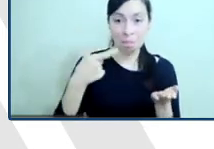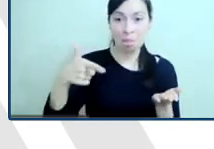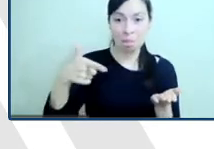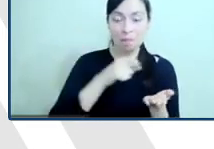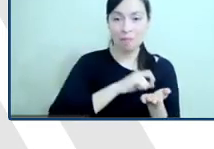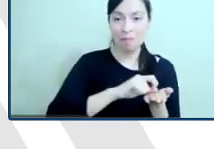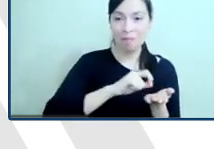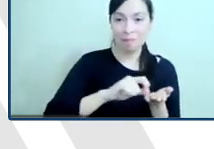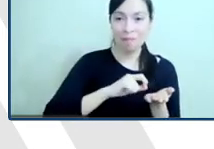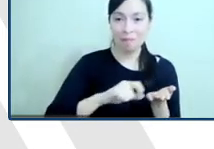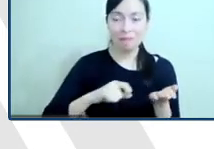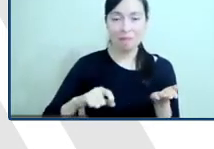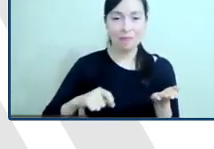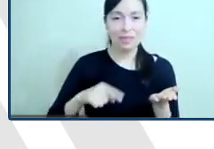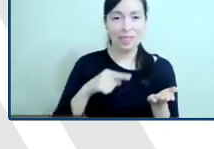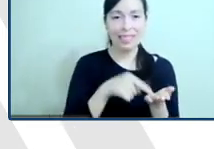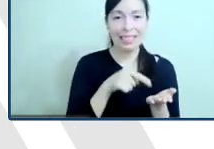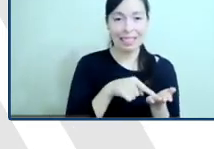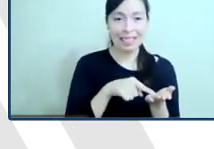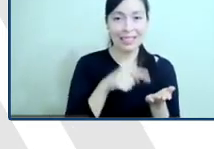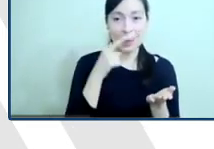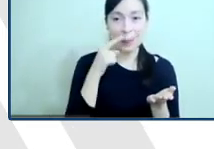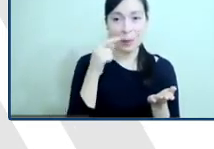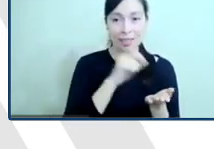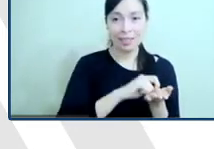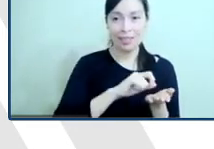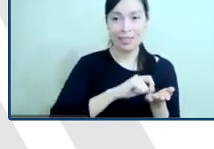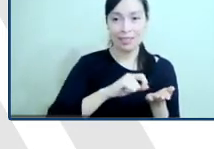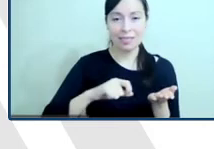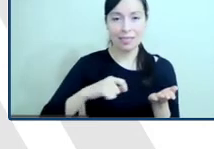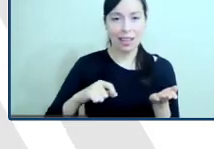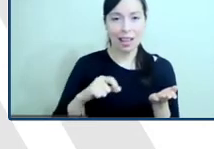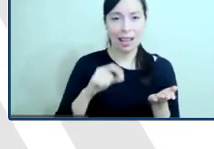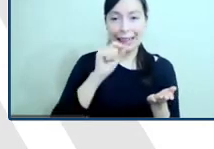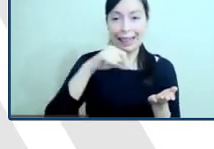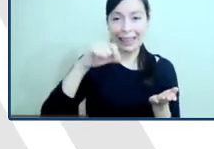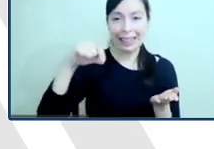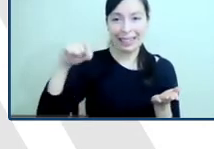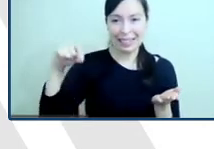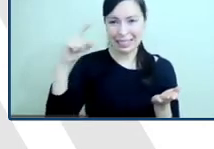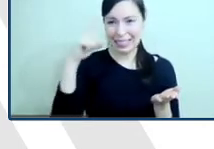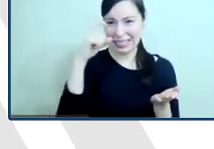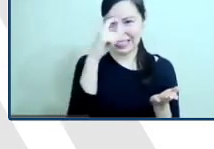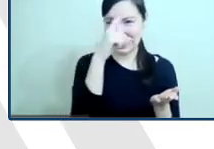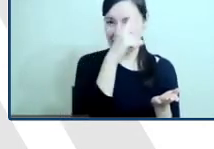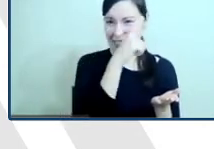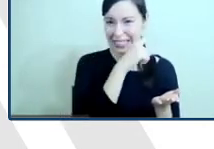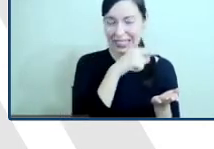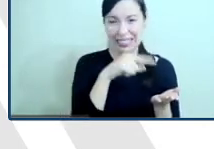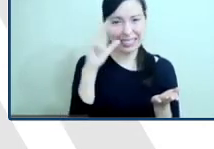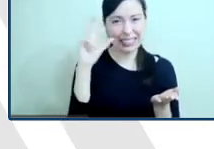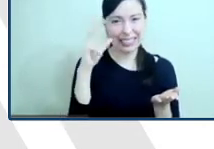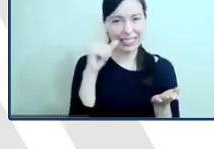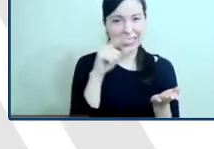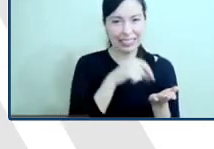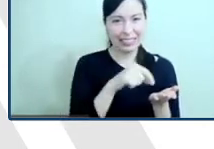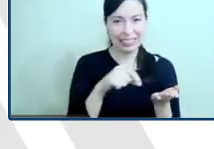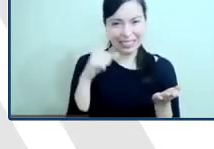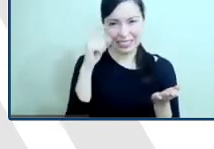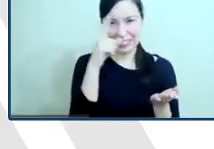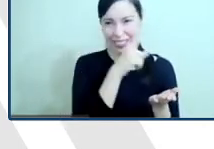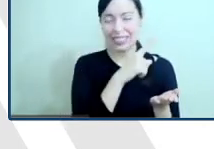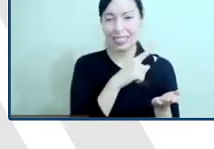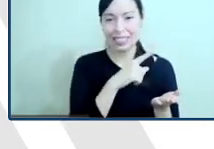astrónomo, en que es muy curioso ver, aparte que tiene una letra endemoniada, de manera que es muy difícil entenderlo, y he tenido